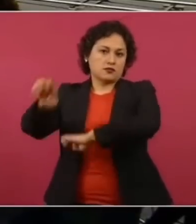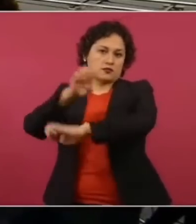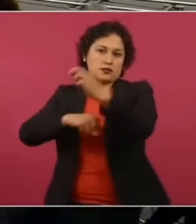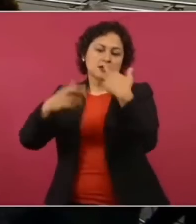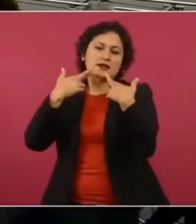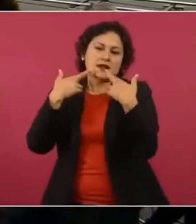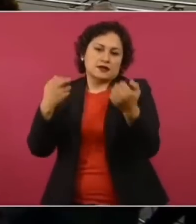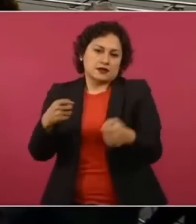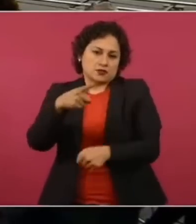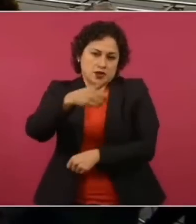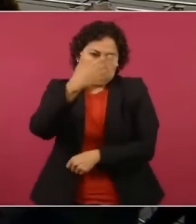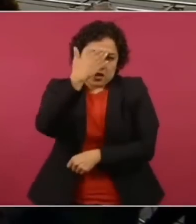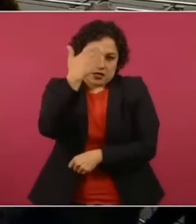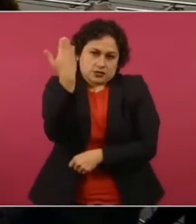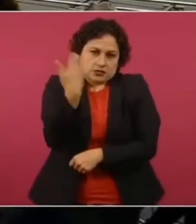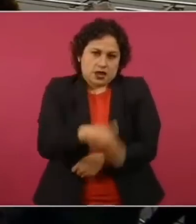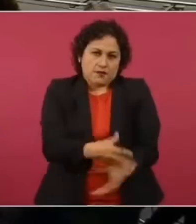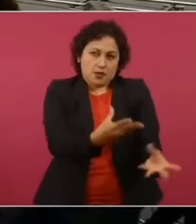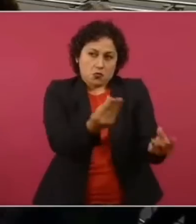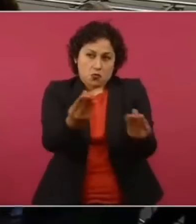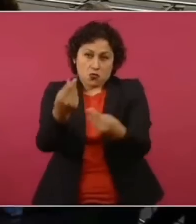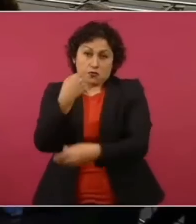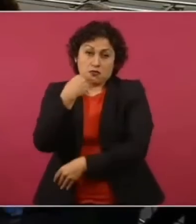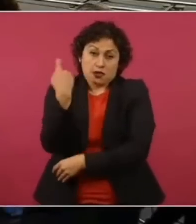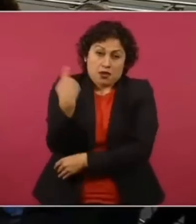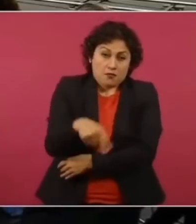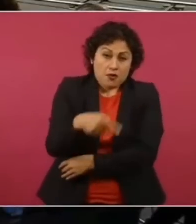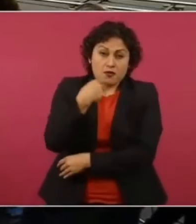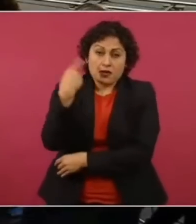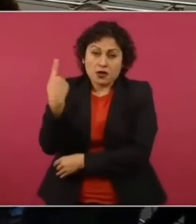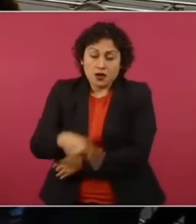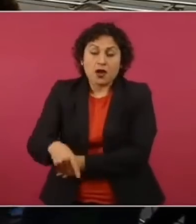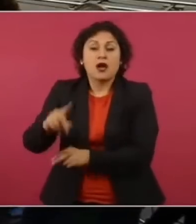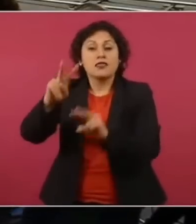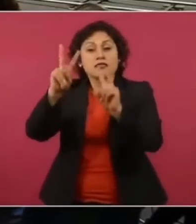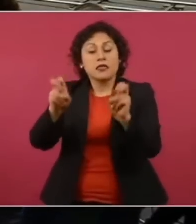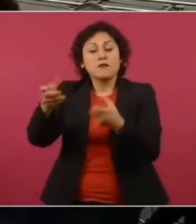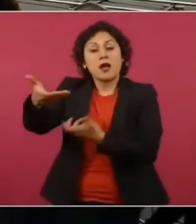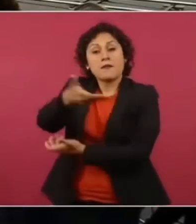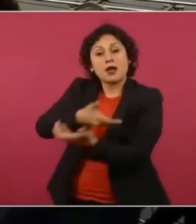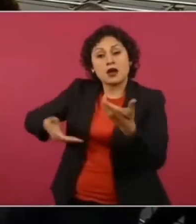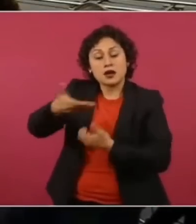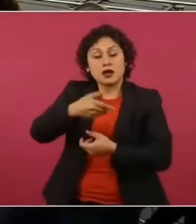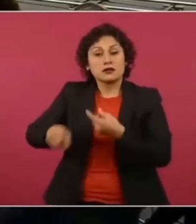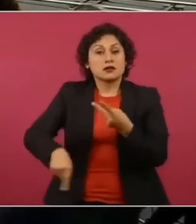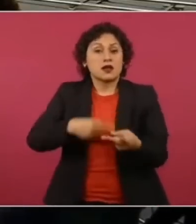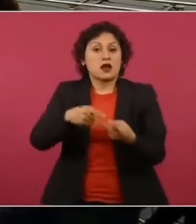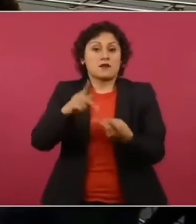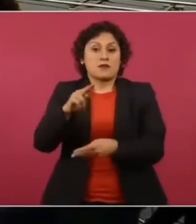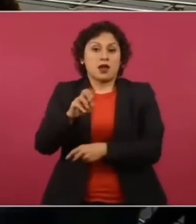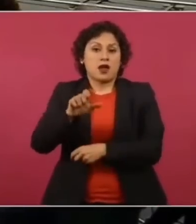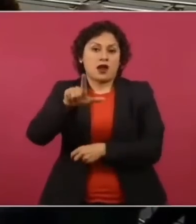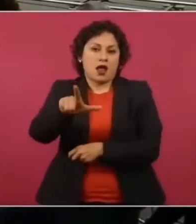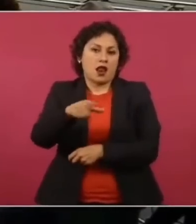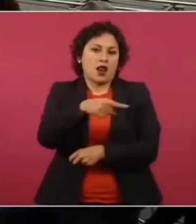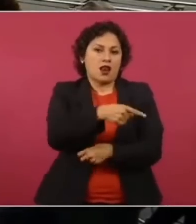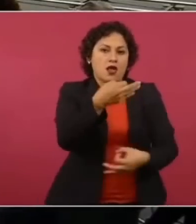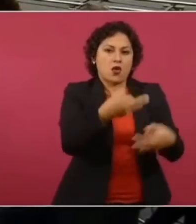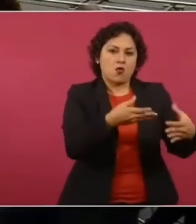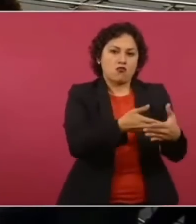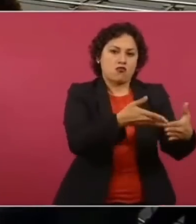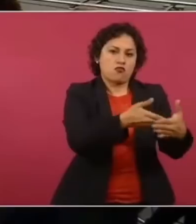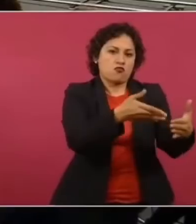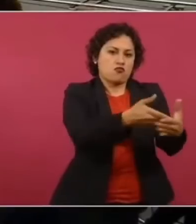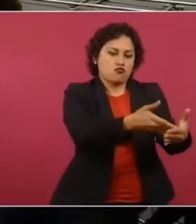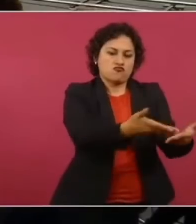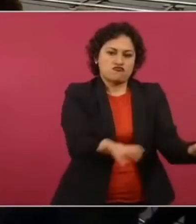imaginará, las denuncias, tanto penales como de carácter mercantil, no avanzan en las instancias de procuración de justicia de este